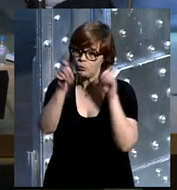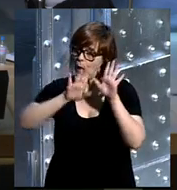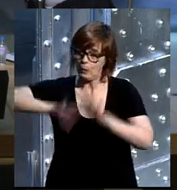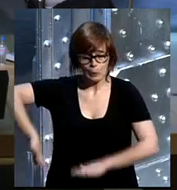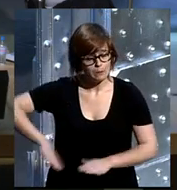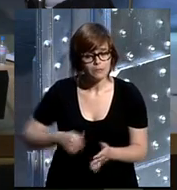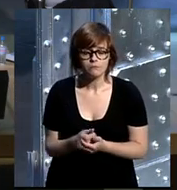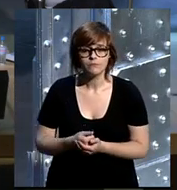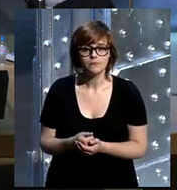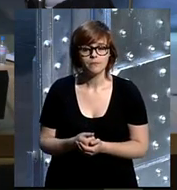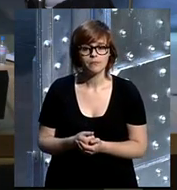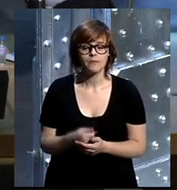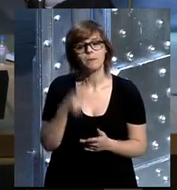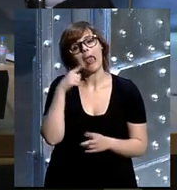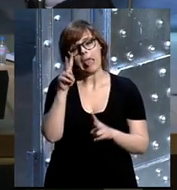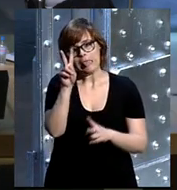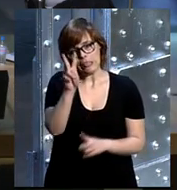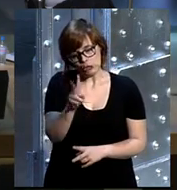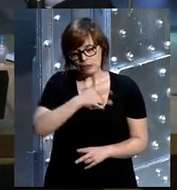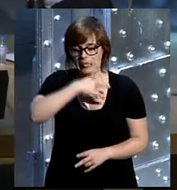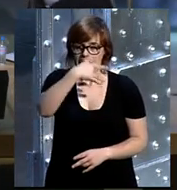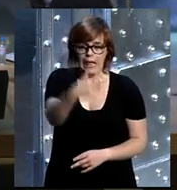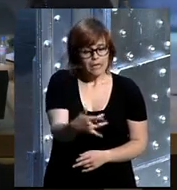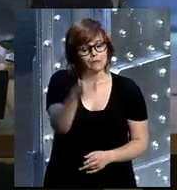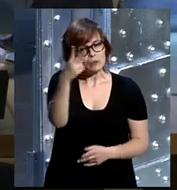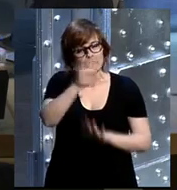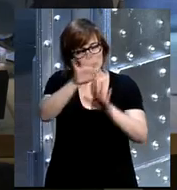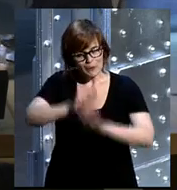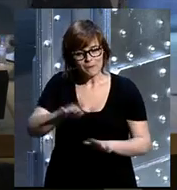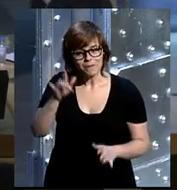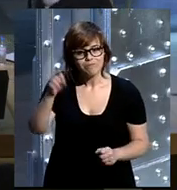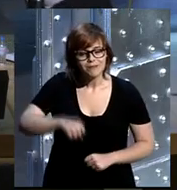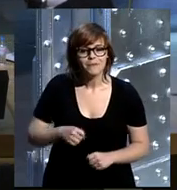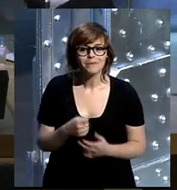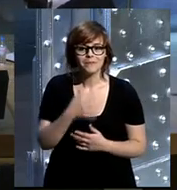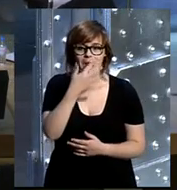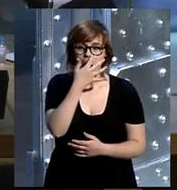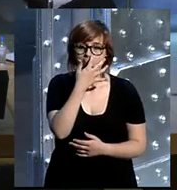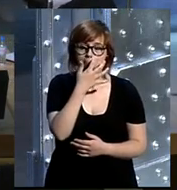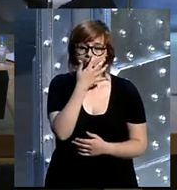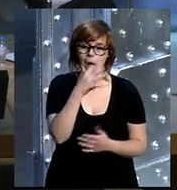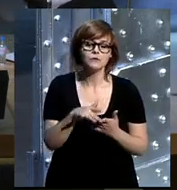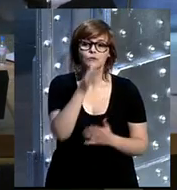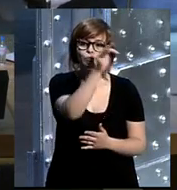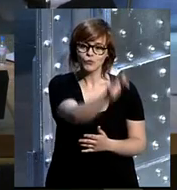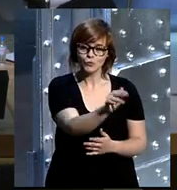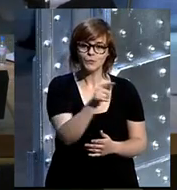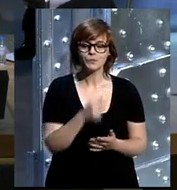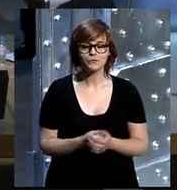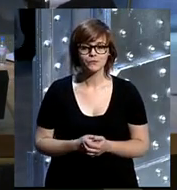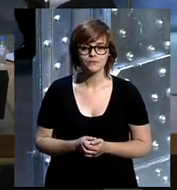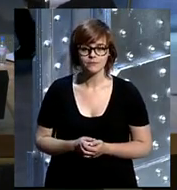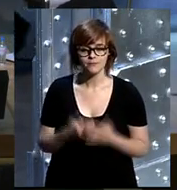Las 2 últimas. ¿Puedo? 2 últimas. Vamos a hacer 2. Vamos a hacer 2 últimas. Venga. Pues entonces. Primero usted. Gracias. Y luego pasamos